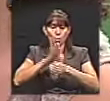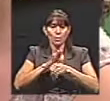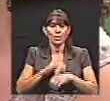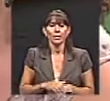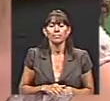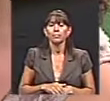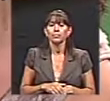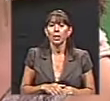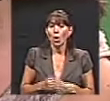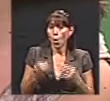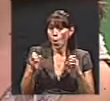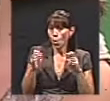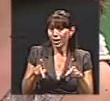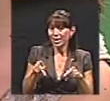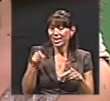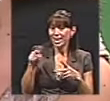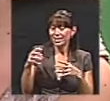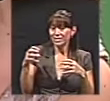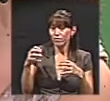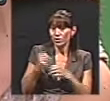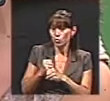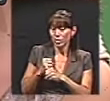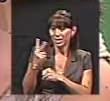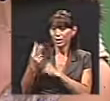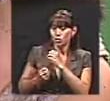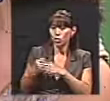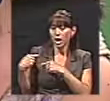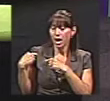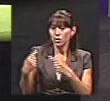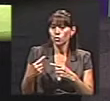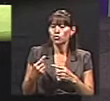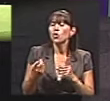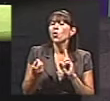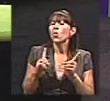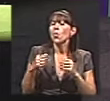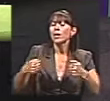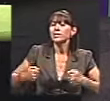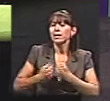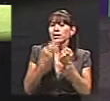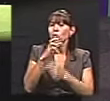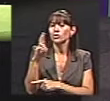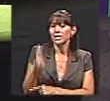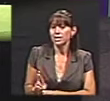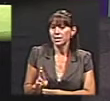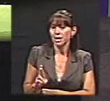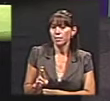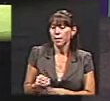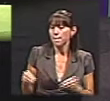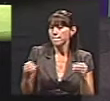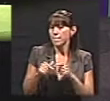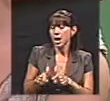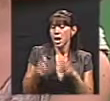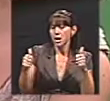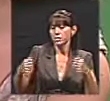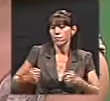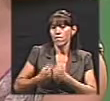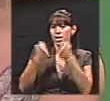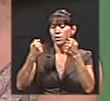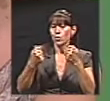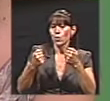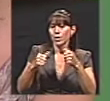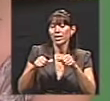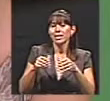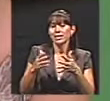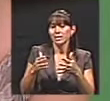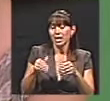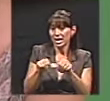repaso que se hizo, en este resumen de 2 años, ¿cuál es el reto que tiene Costa Rica? ¿Cuál es el mayor reto de las áreas